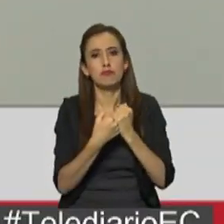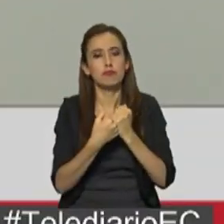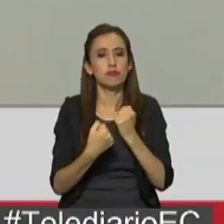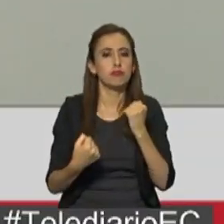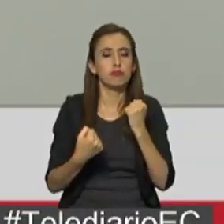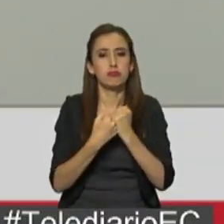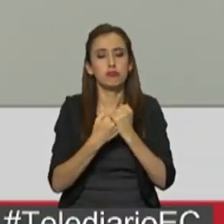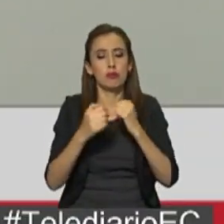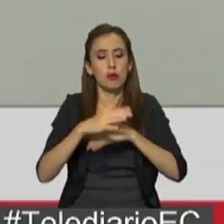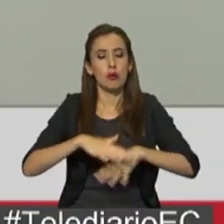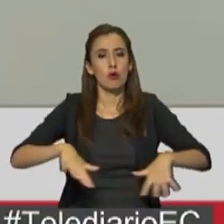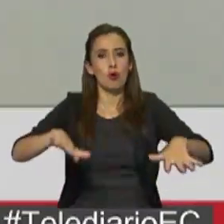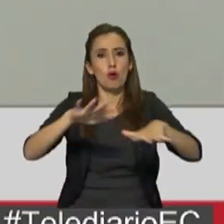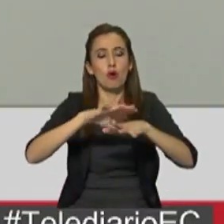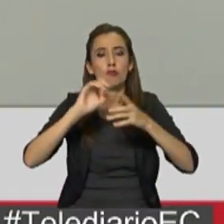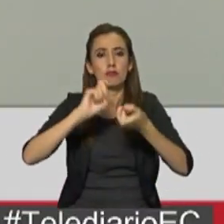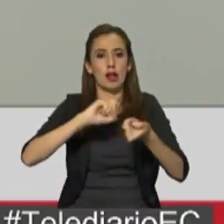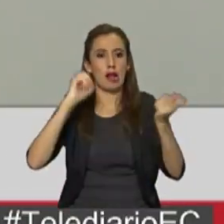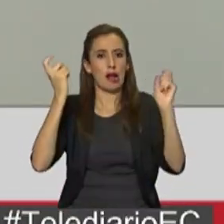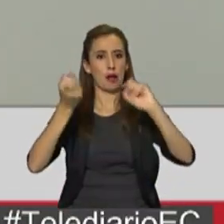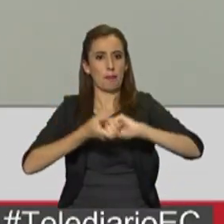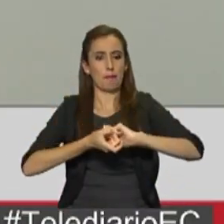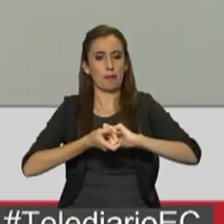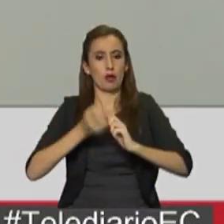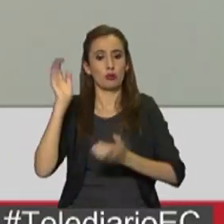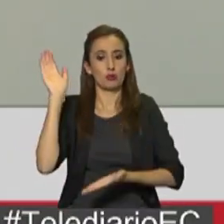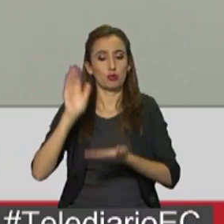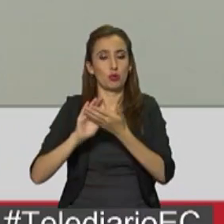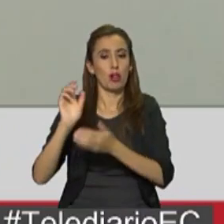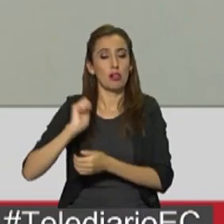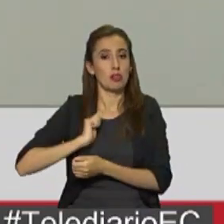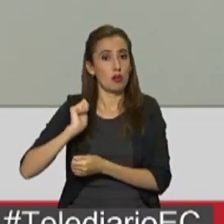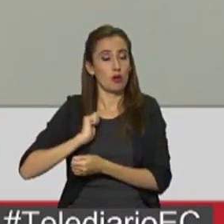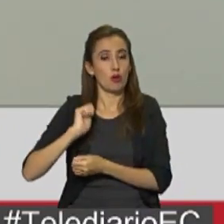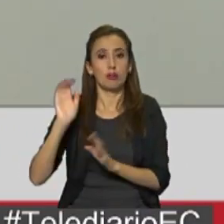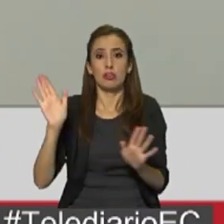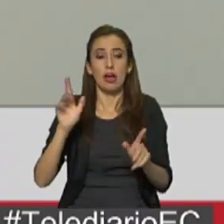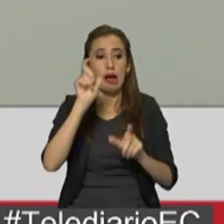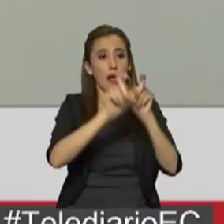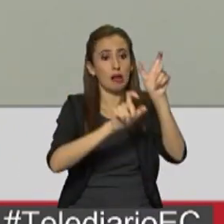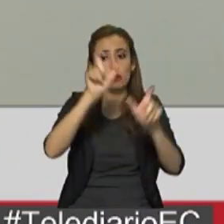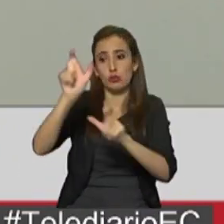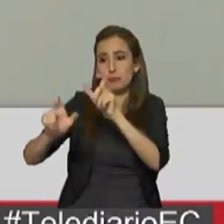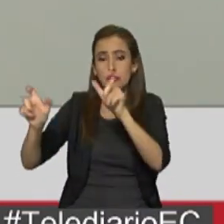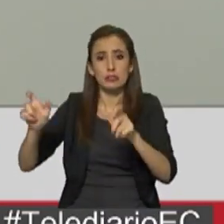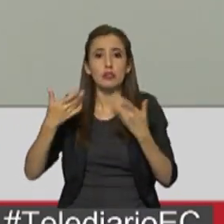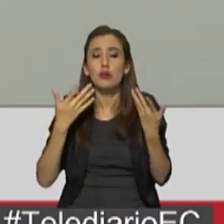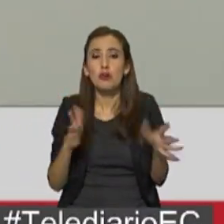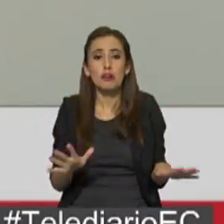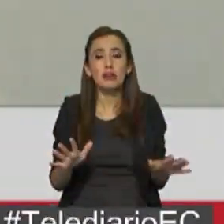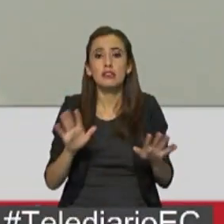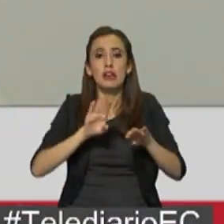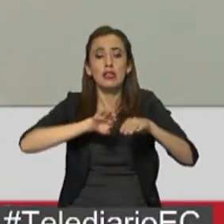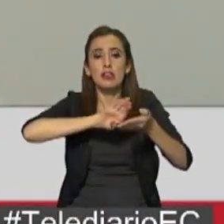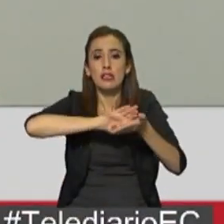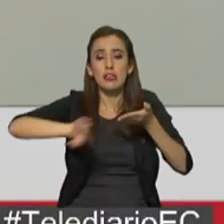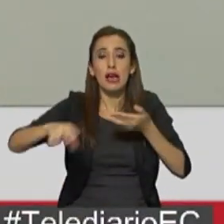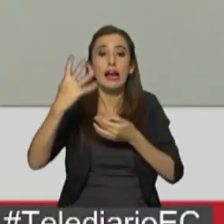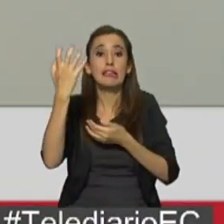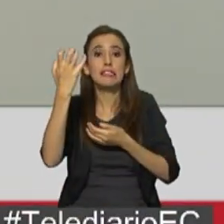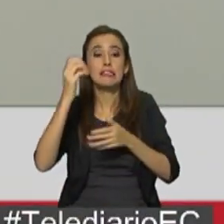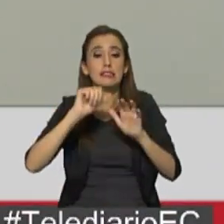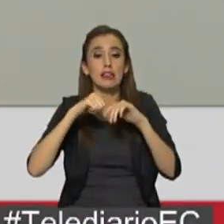número de asambleístas con un cambio a la constitución eliminando concretamente 15 asambleístas nacionales que se inventaron en la